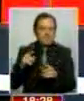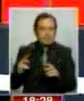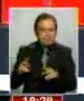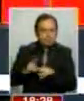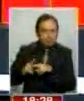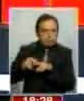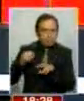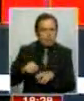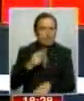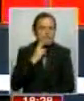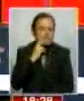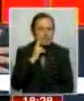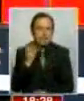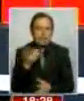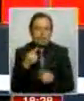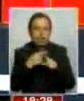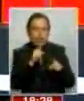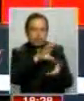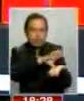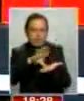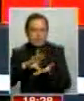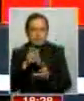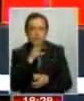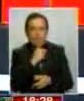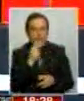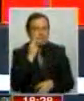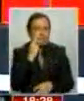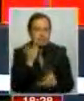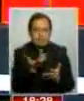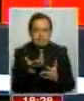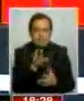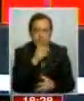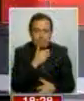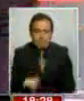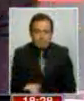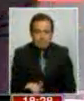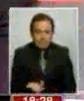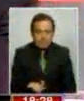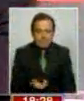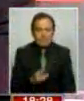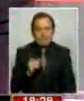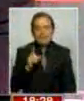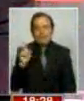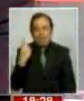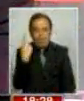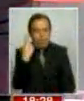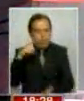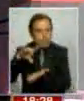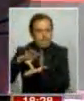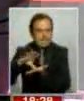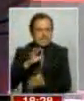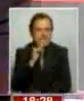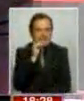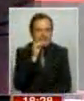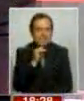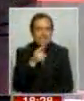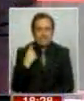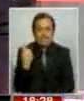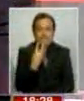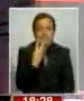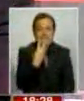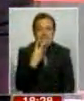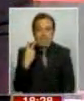porque si me va a nombrar otro país que no produce vino, claramente no. Es un país, y yo te estoy hablando de los 32 países de la